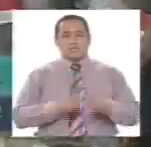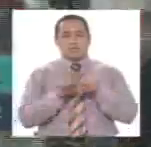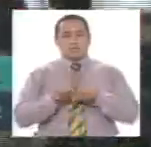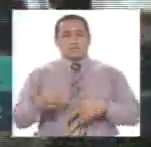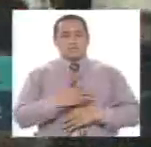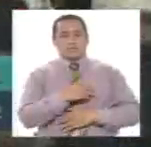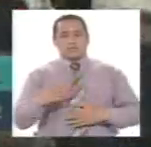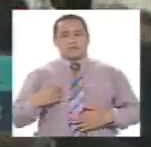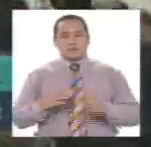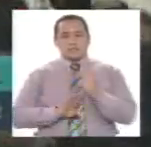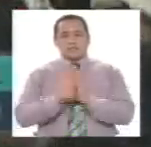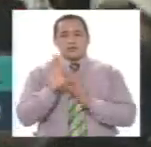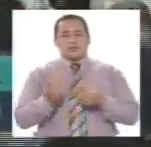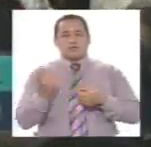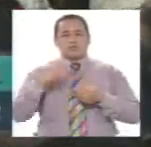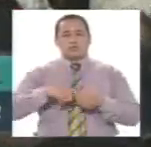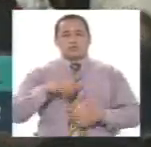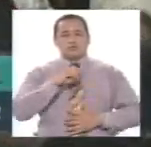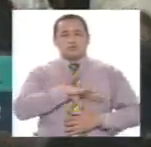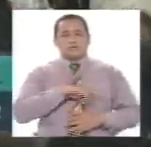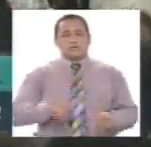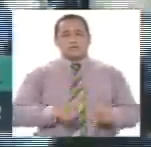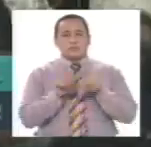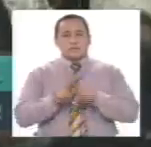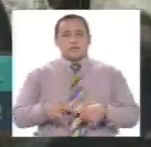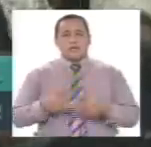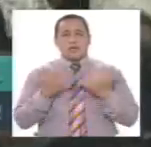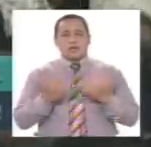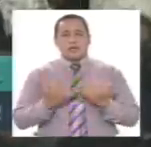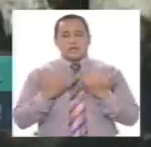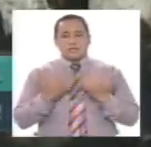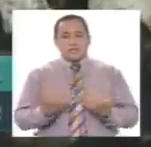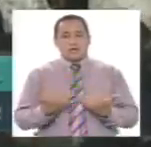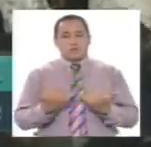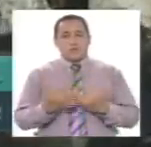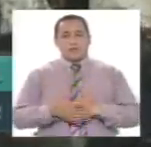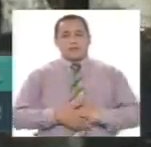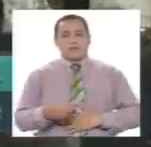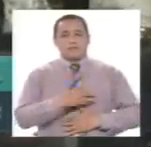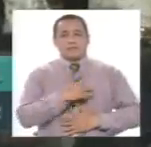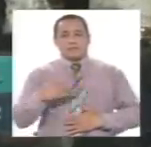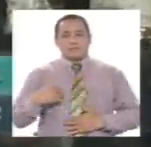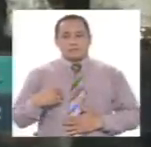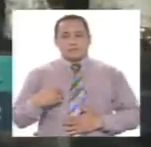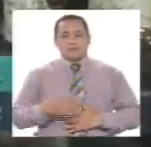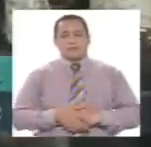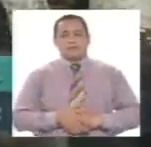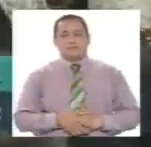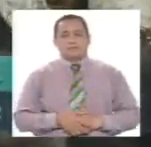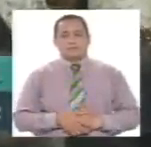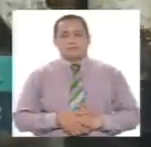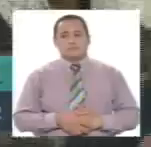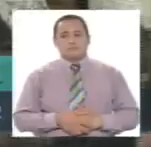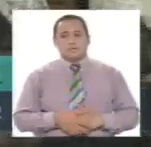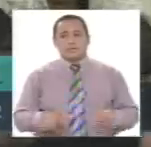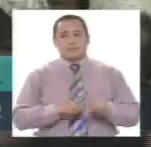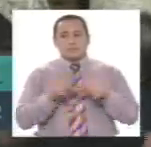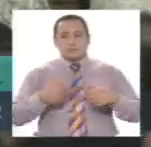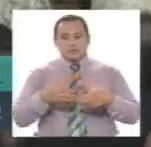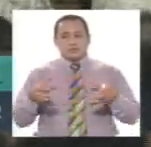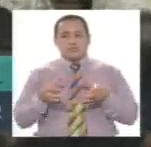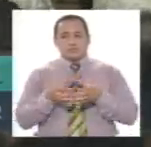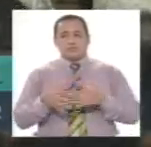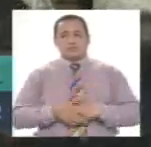Ministerio de Desarrollo e Inclusión Social y es ahora la actual ministra de este